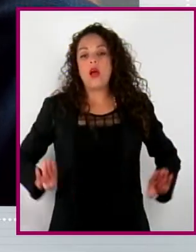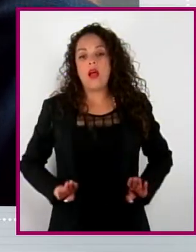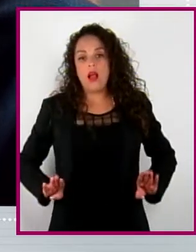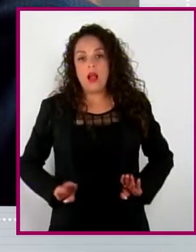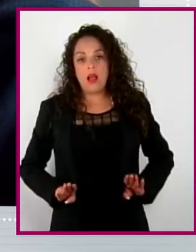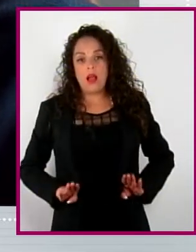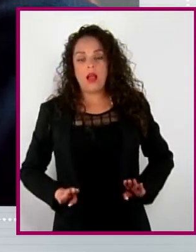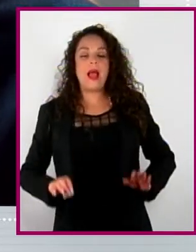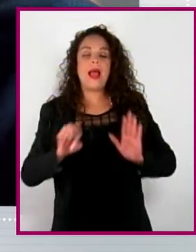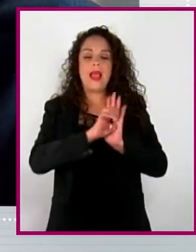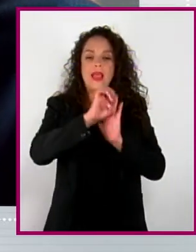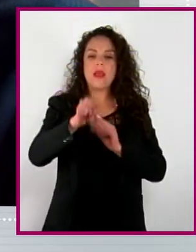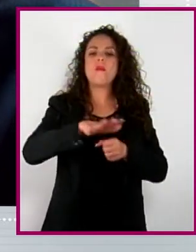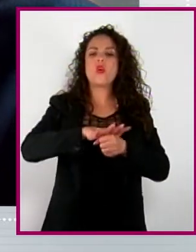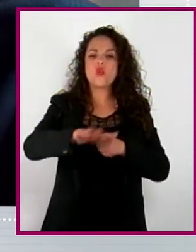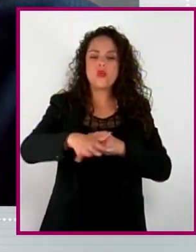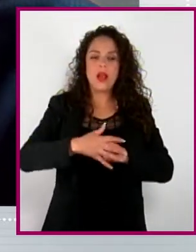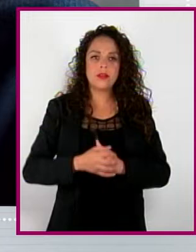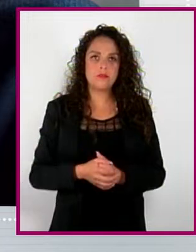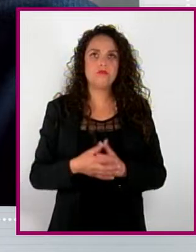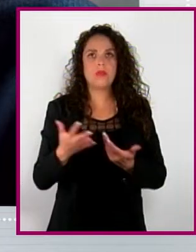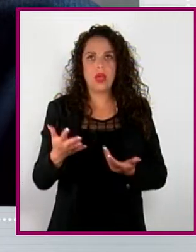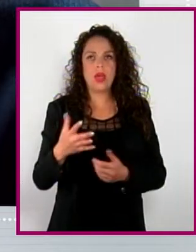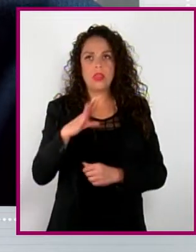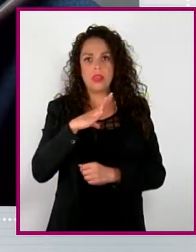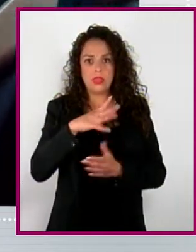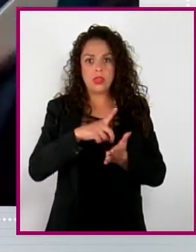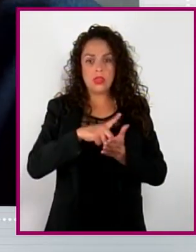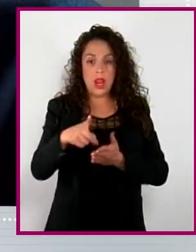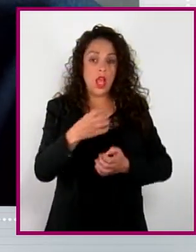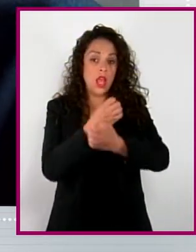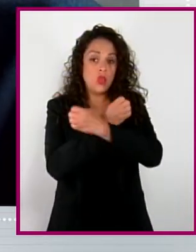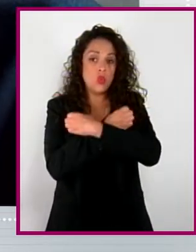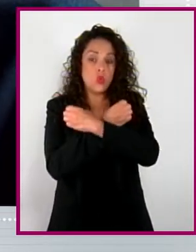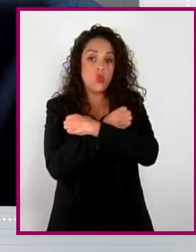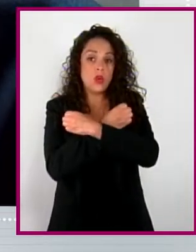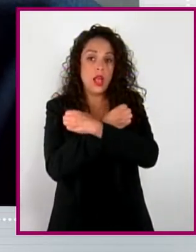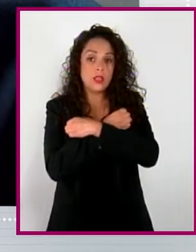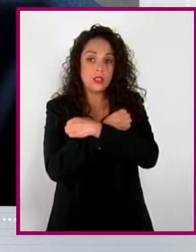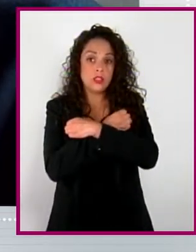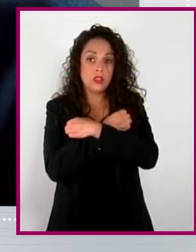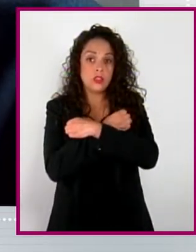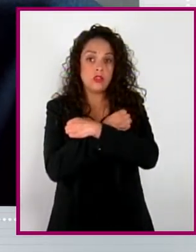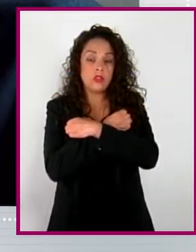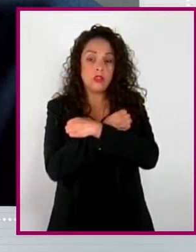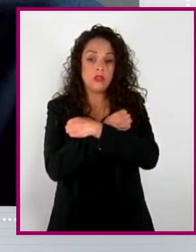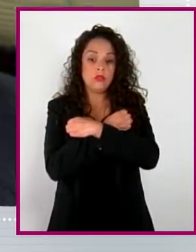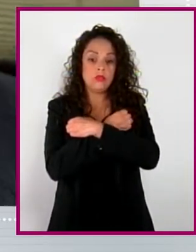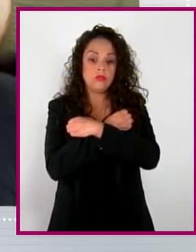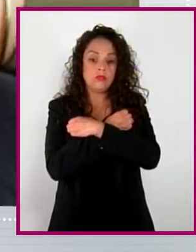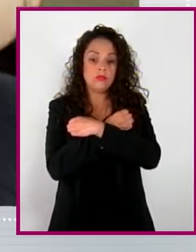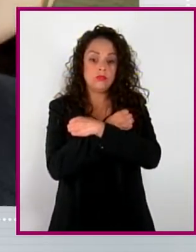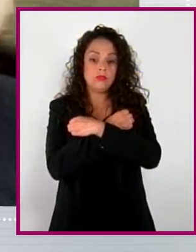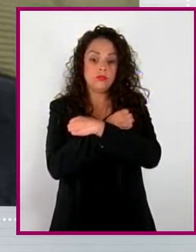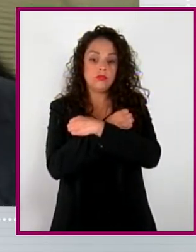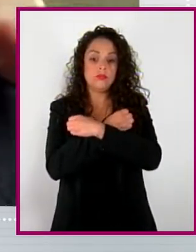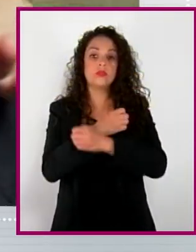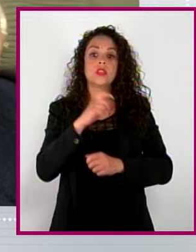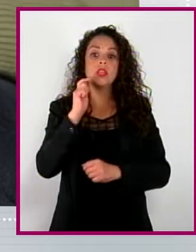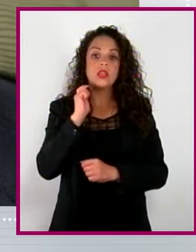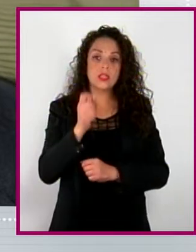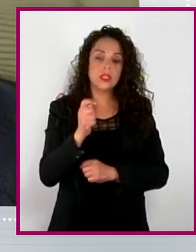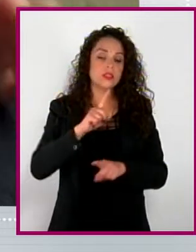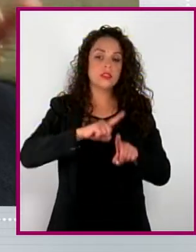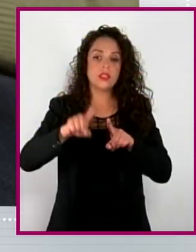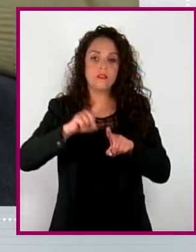ejemplo, se tiene que tener derecho a la educación integral de la sexualidad en las